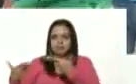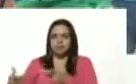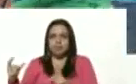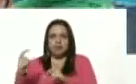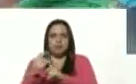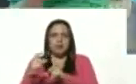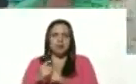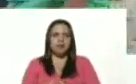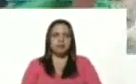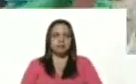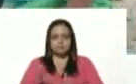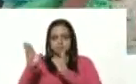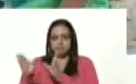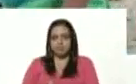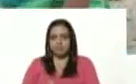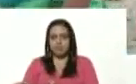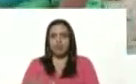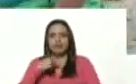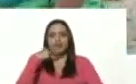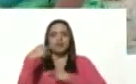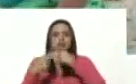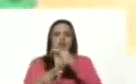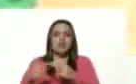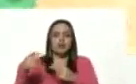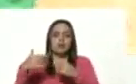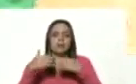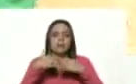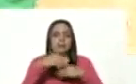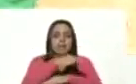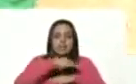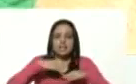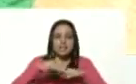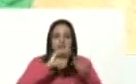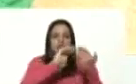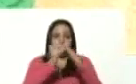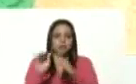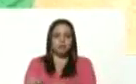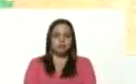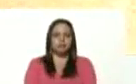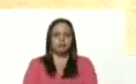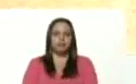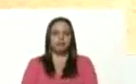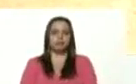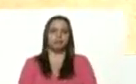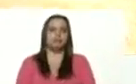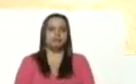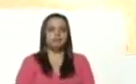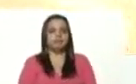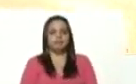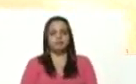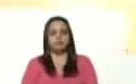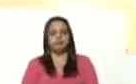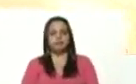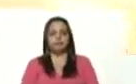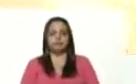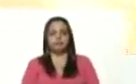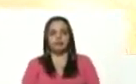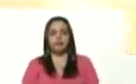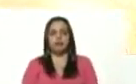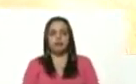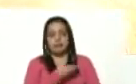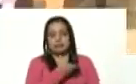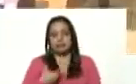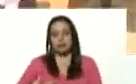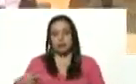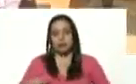al camarada Carlos Artigas, vocero del Ministerio del Poder Popular para las Comunas. Muchas gracias, general. Presidente, nos encontramos desde esta